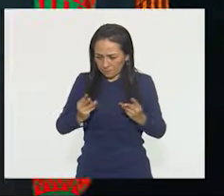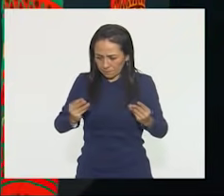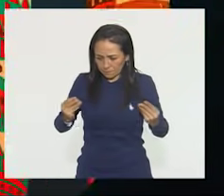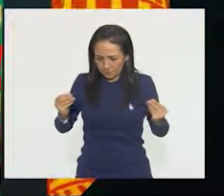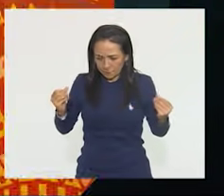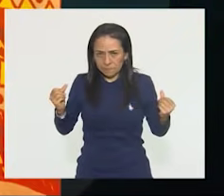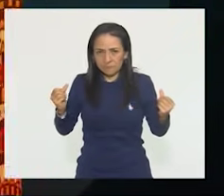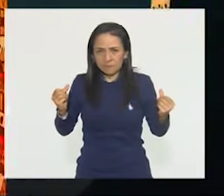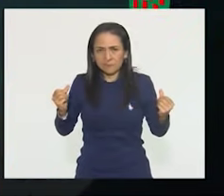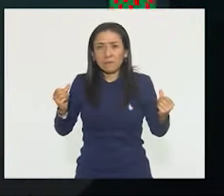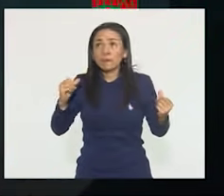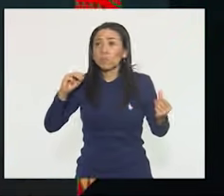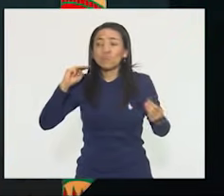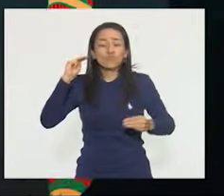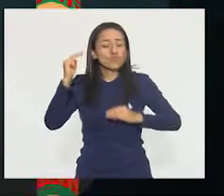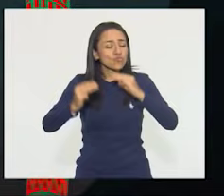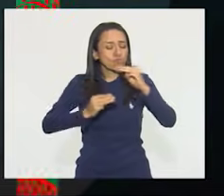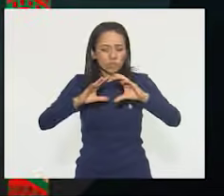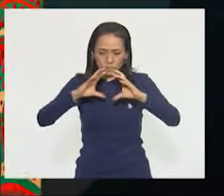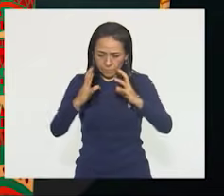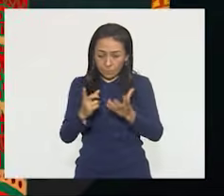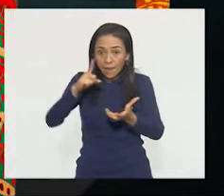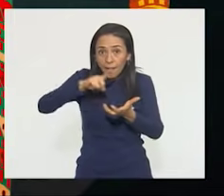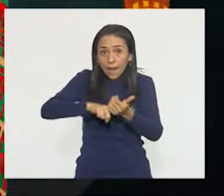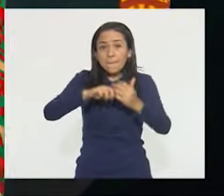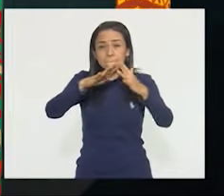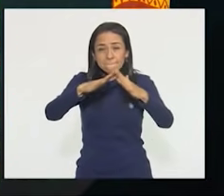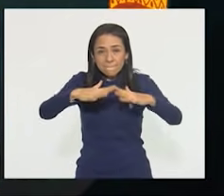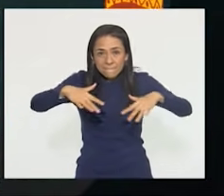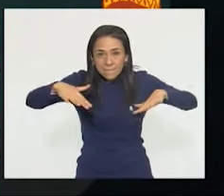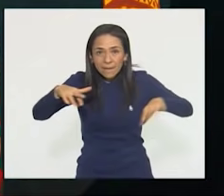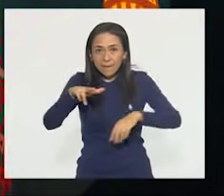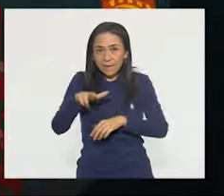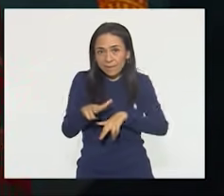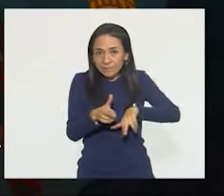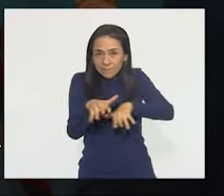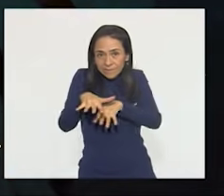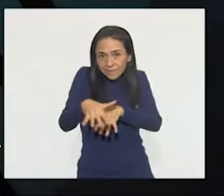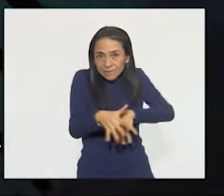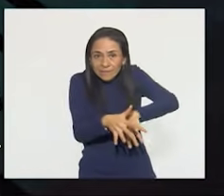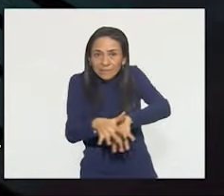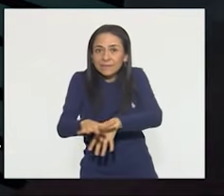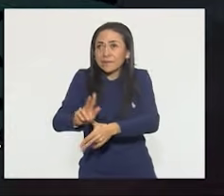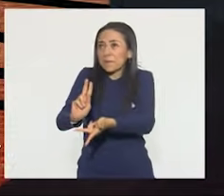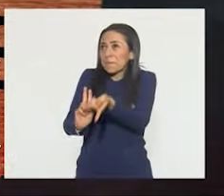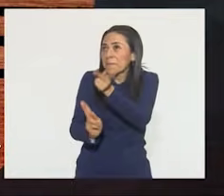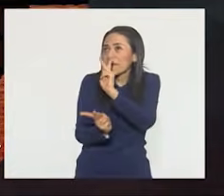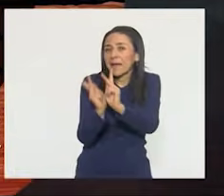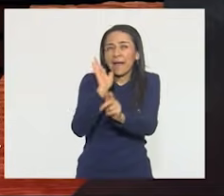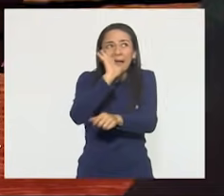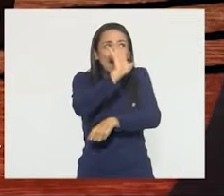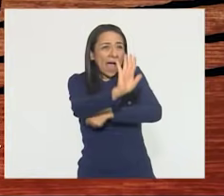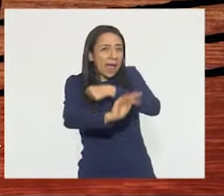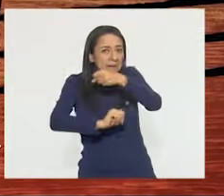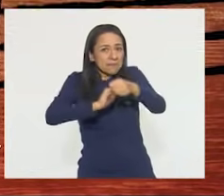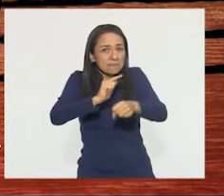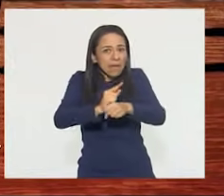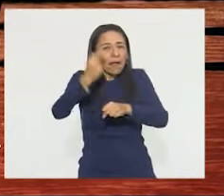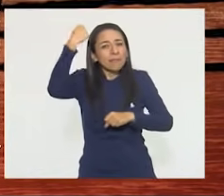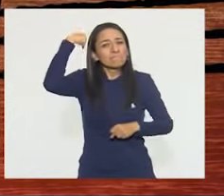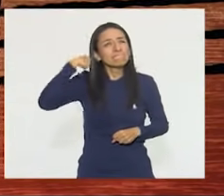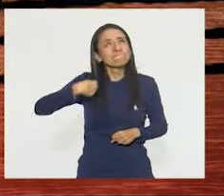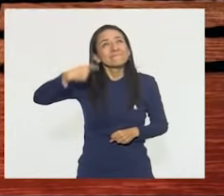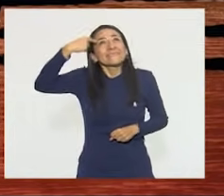huey al, guano pa atentini. No chitlamante te guanime, guano chitlamante chihuitini. Ni yo nashtimo ilhuis, ni yo